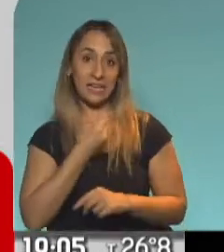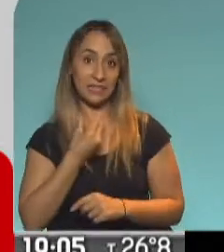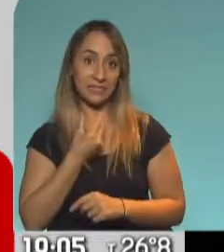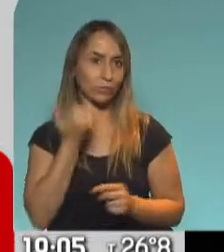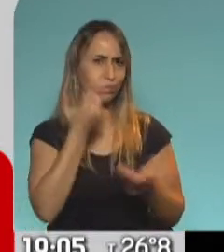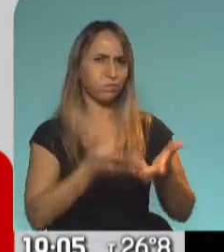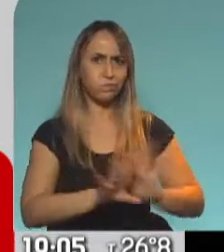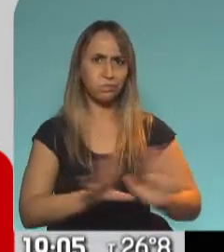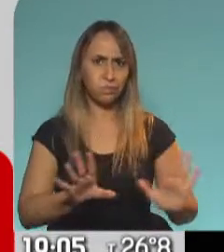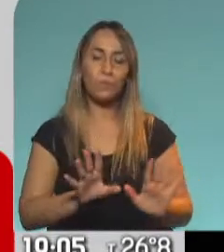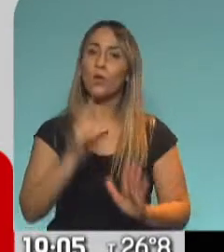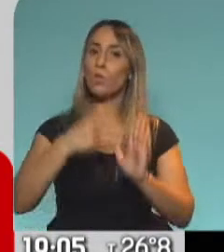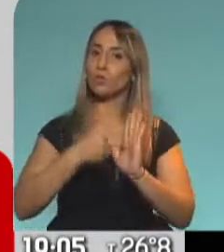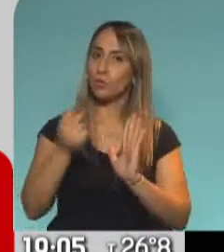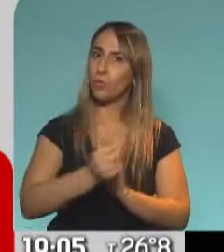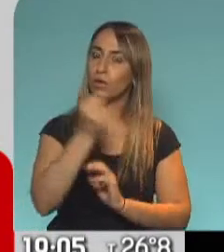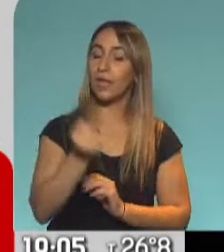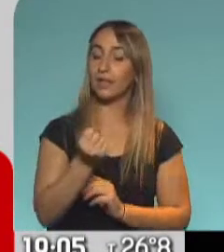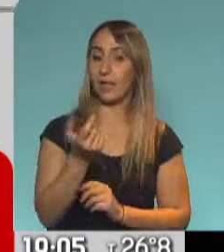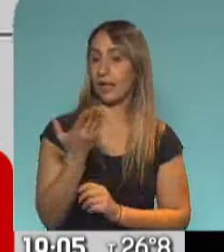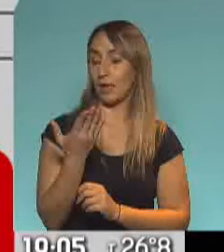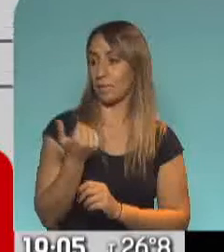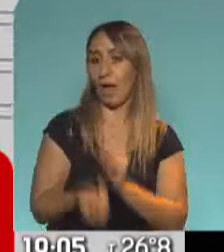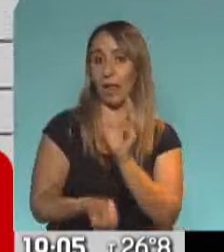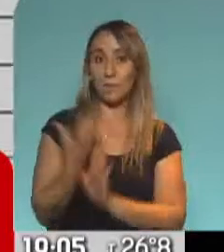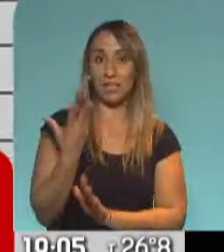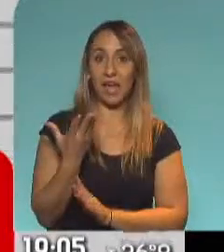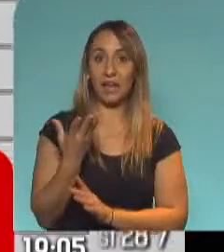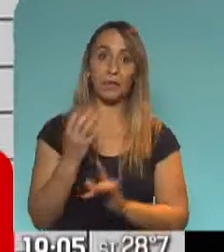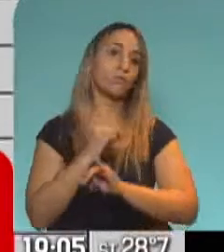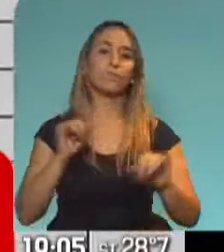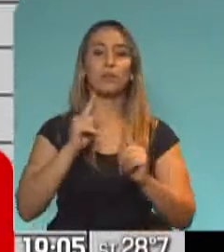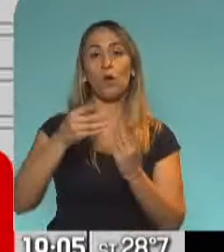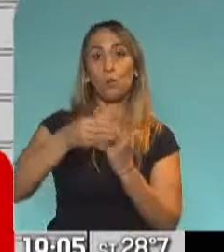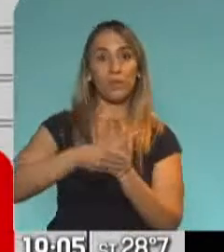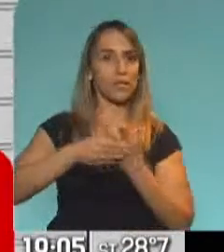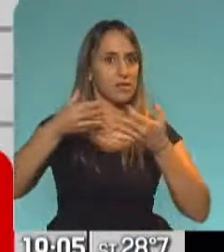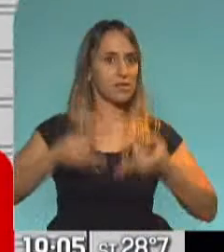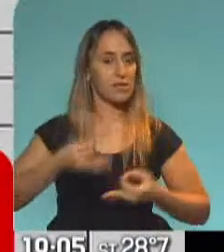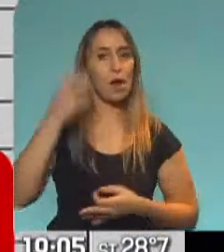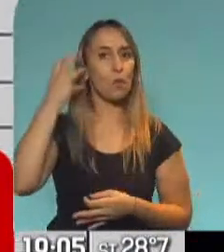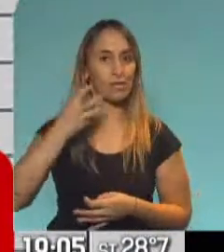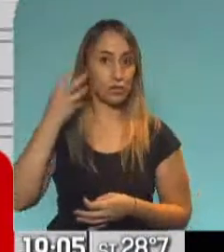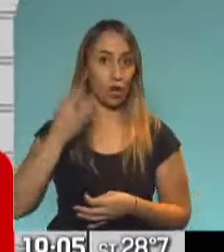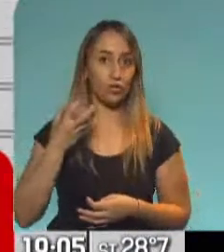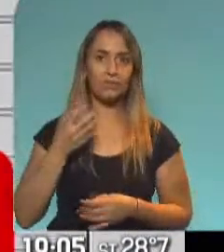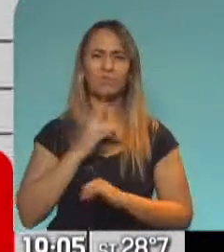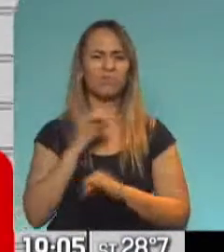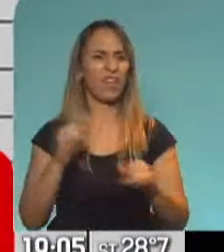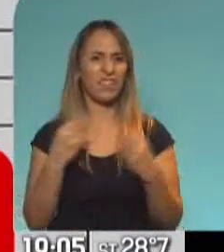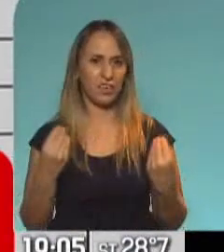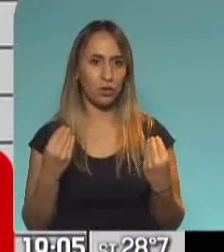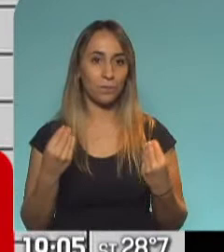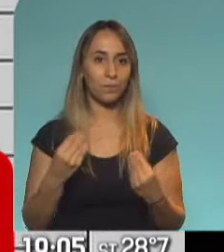una cosa muy importante que fue señalado esta mañana por Carla Bisotti, flamante ministra, y es que esta idea de los que se iban